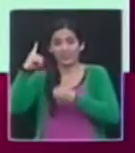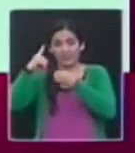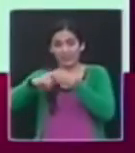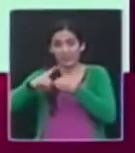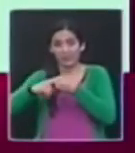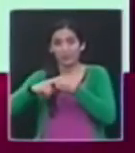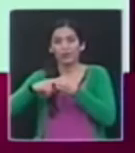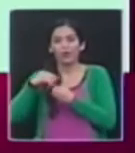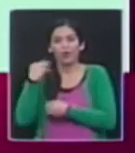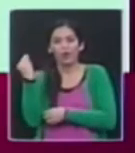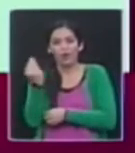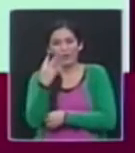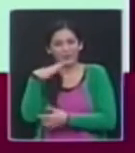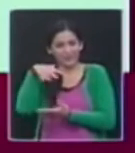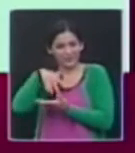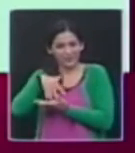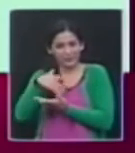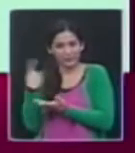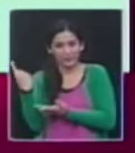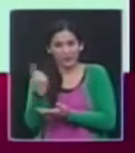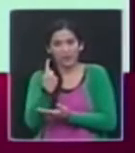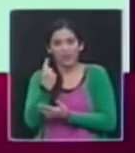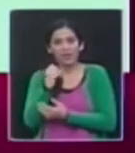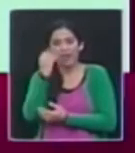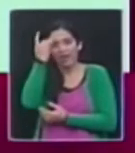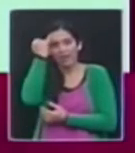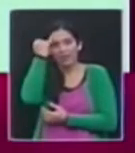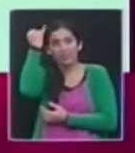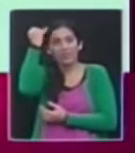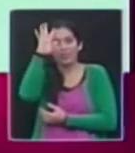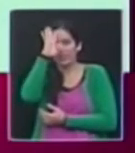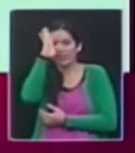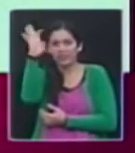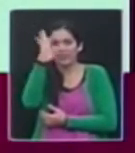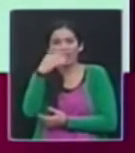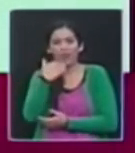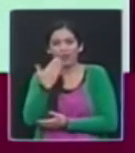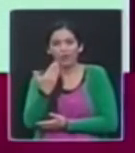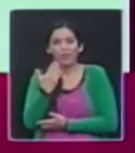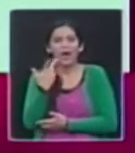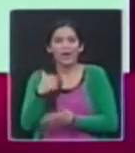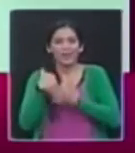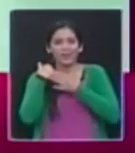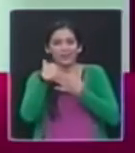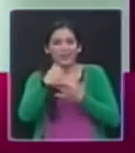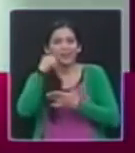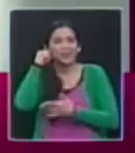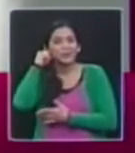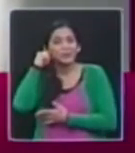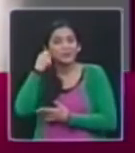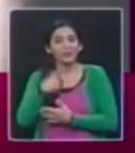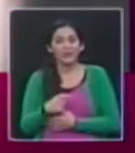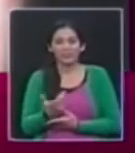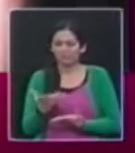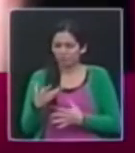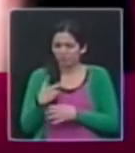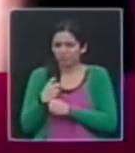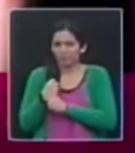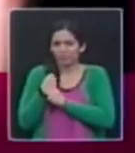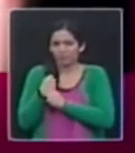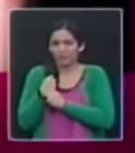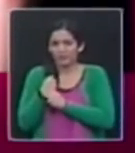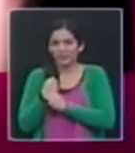ahora se ha convertido en un proyecto a largo plazo que busca fomentar el empoderamiento femenino y el reconocimiento de capacidades